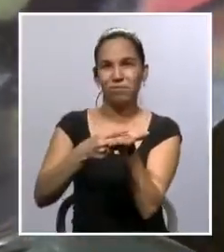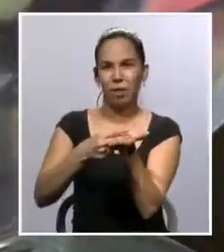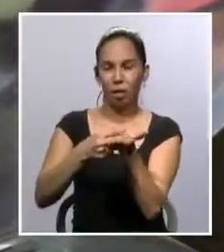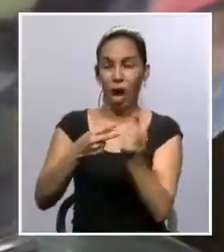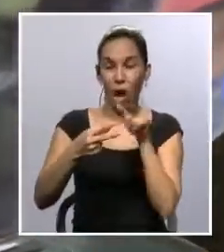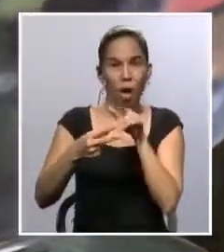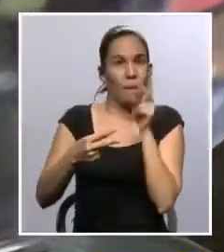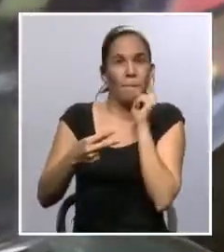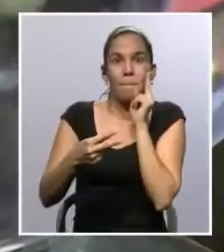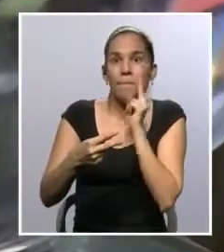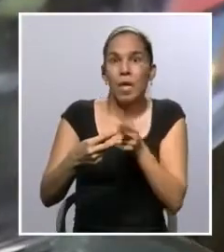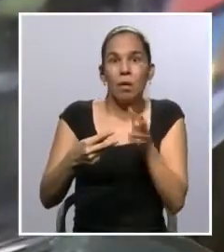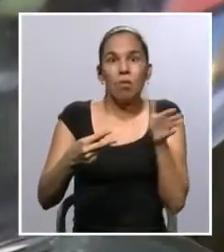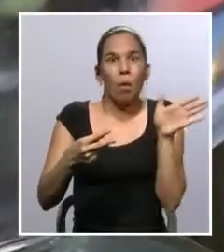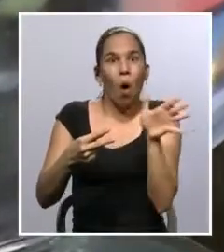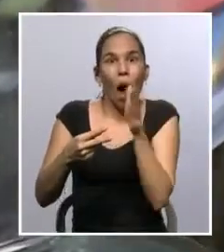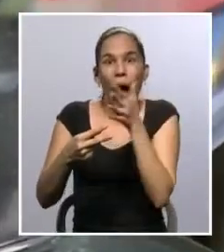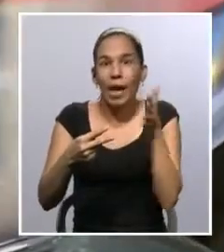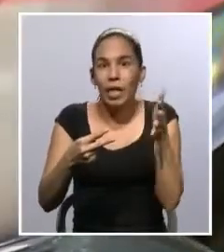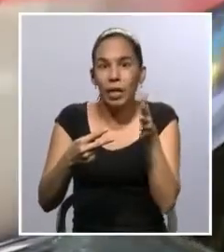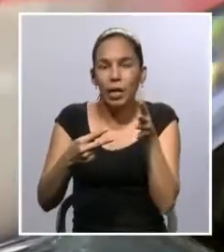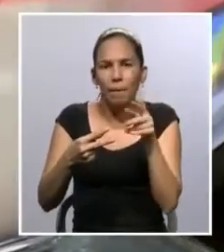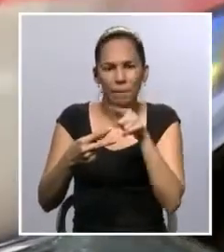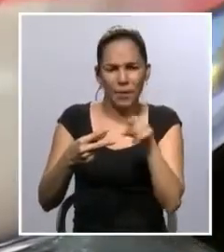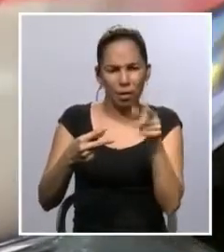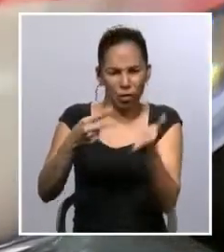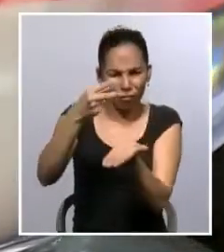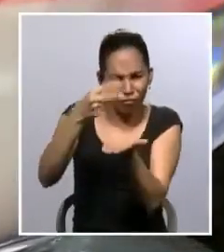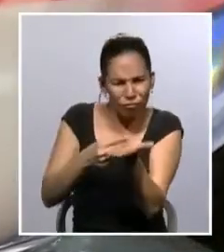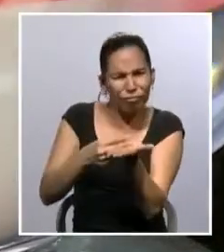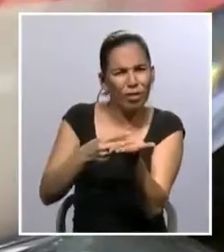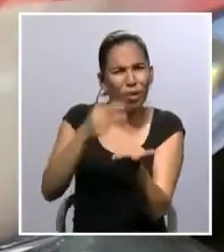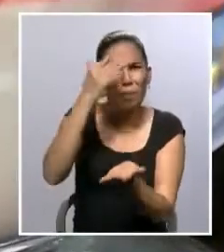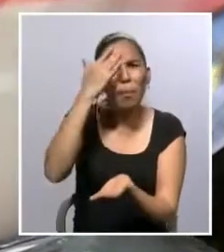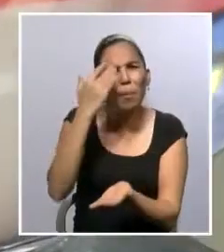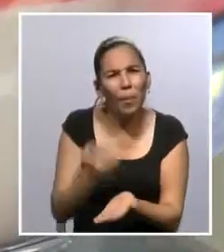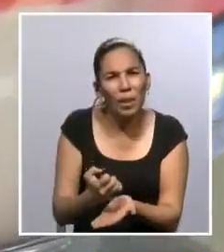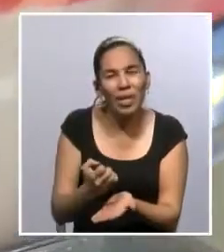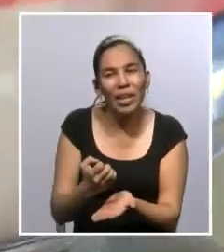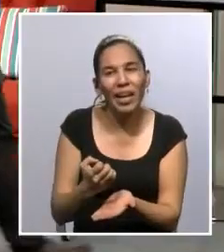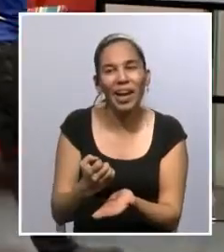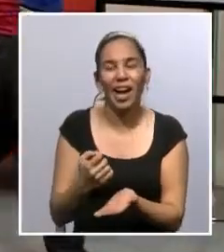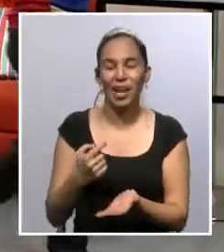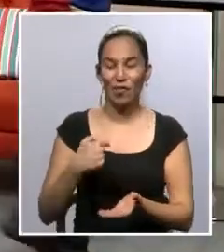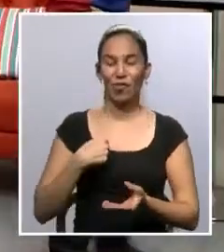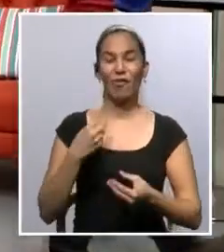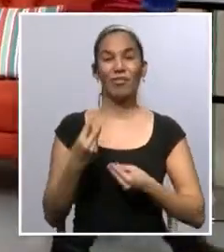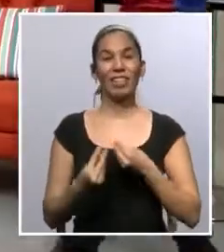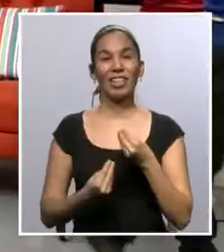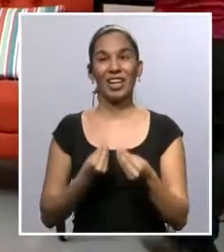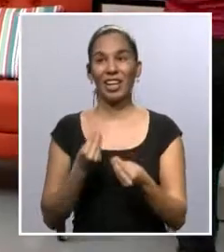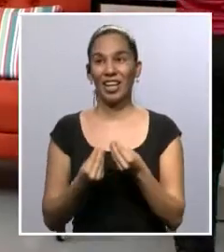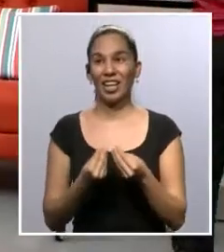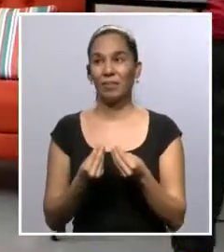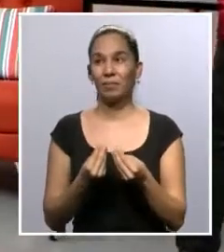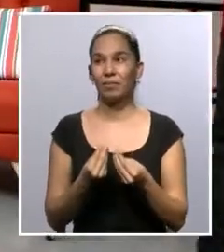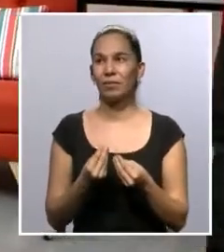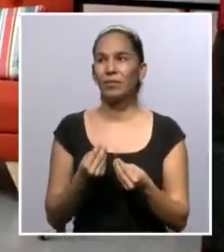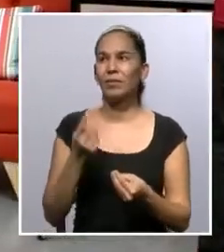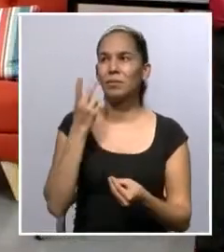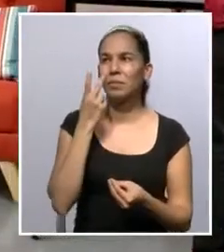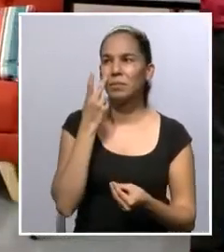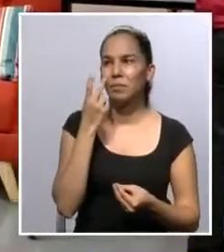y todo, pero se ha ido al fondo. ¿Por qué se fue al fondo? Porque lo que yo hice en este caso